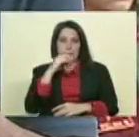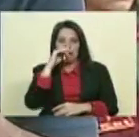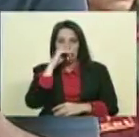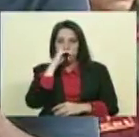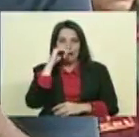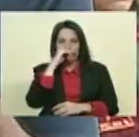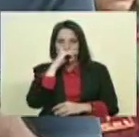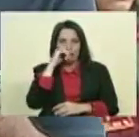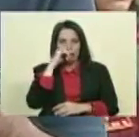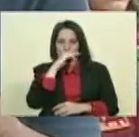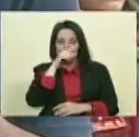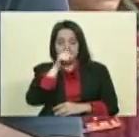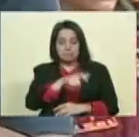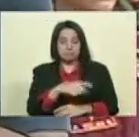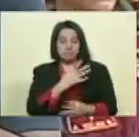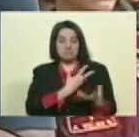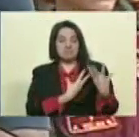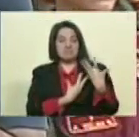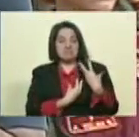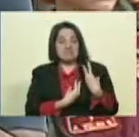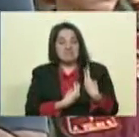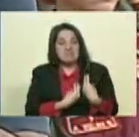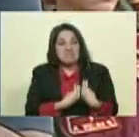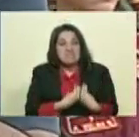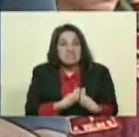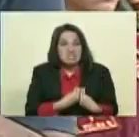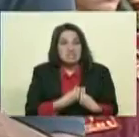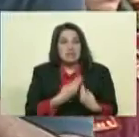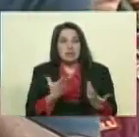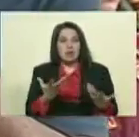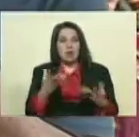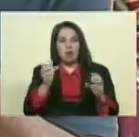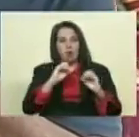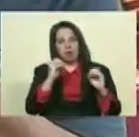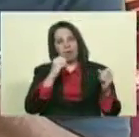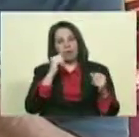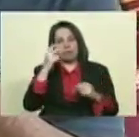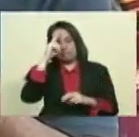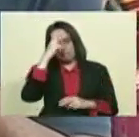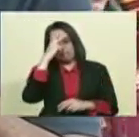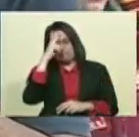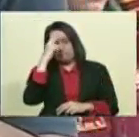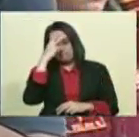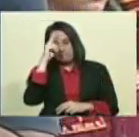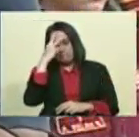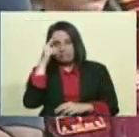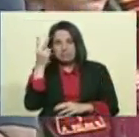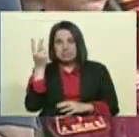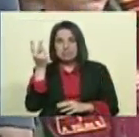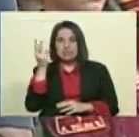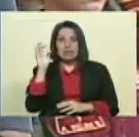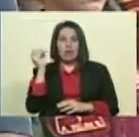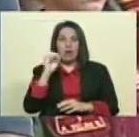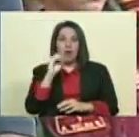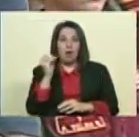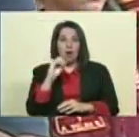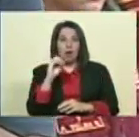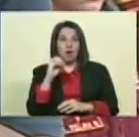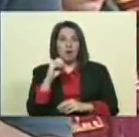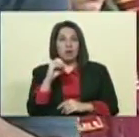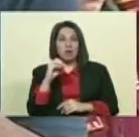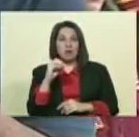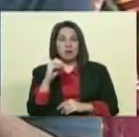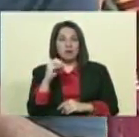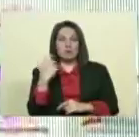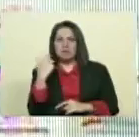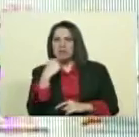floridos, el paciente, o la depresión, Luis Florido, o el trastorno bipolar. Ese es otro tipo de enfermedad, ese va del segundo renglón. Porque trastorno tú dices bipolar. Y me